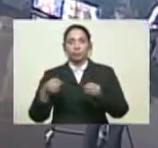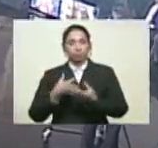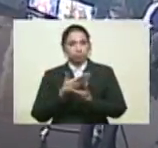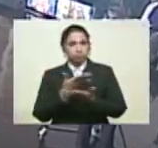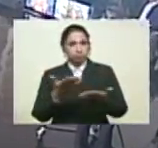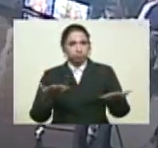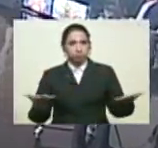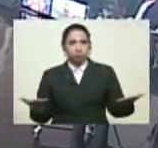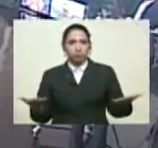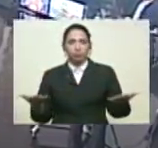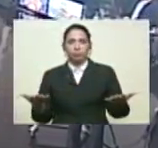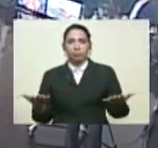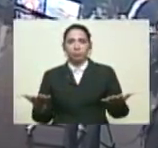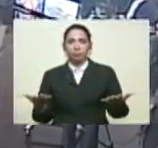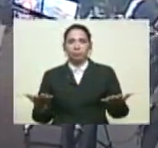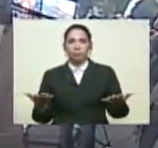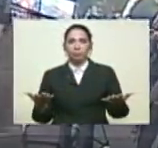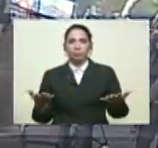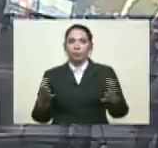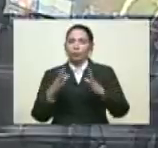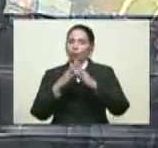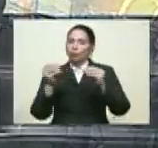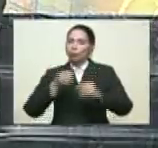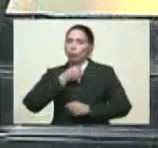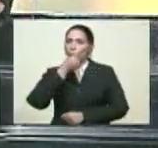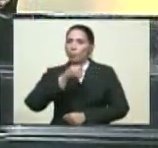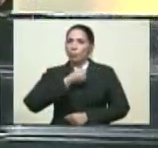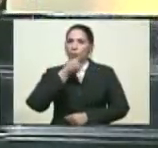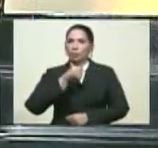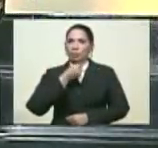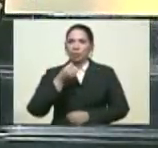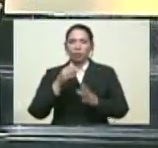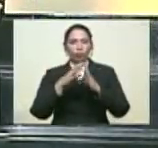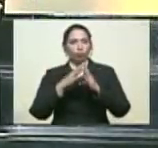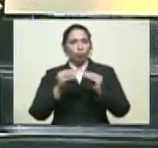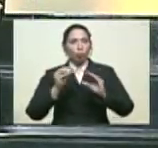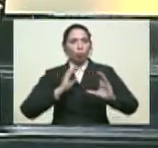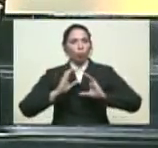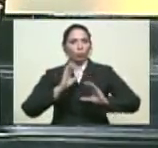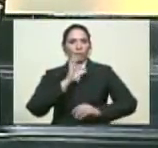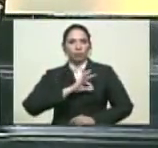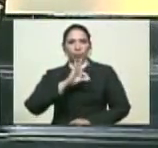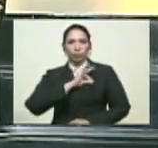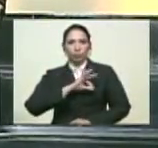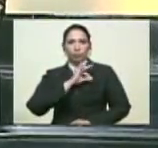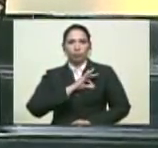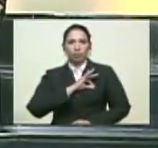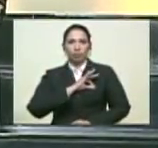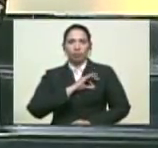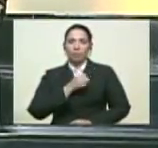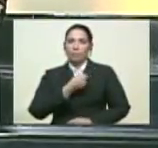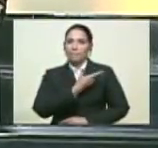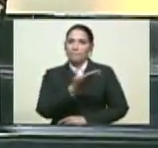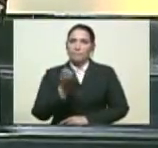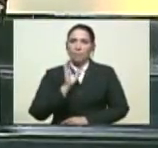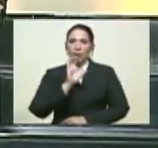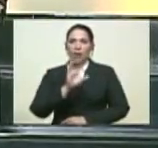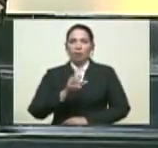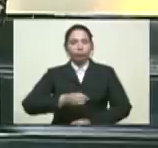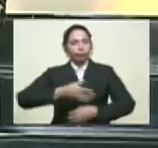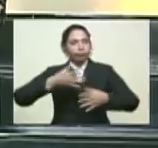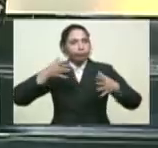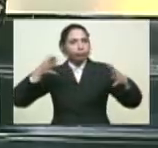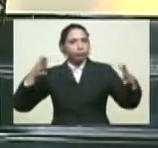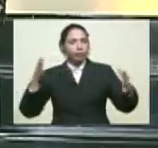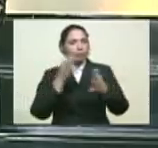transmitirle a todo el gremio periodístico y a todos los comunicadores sociales del país un gran abrazo